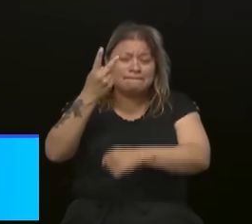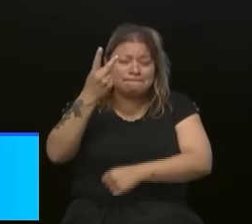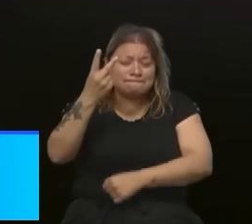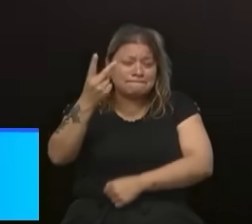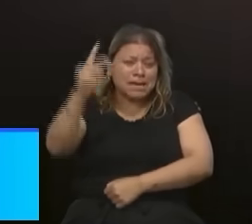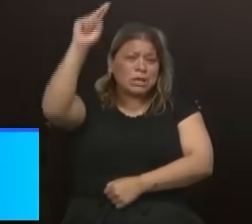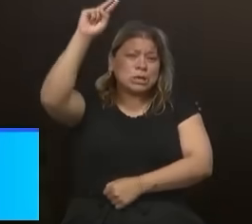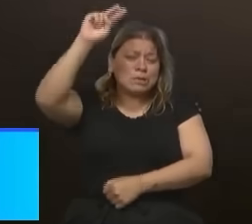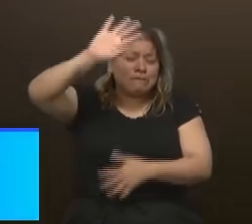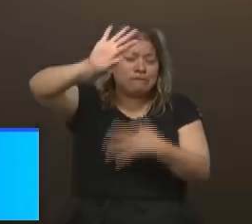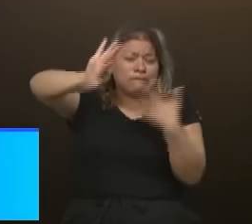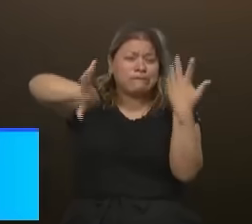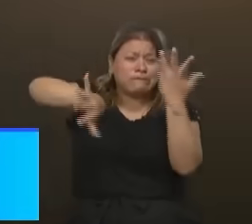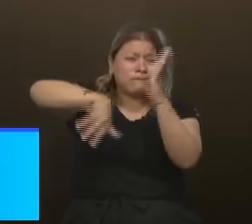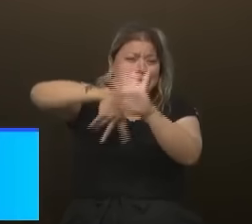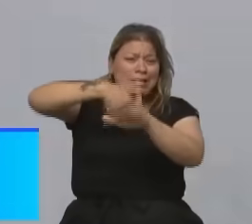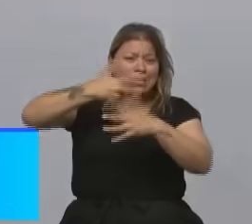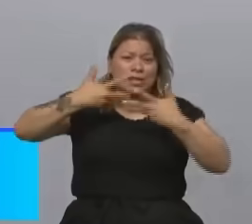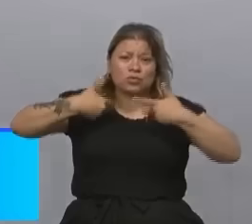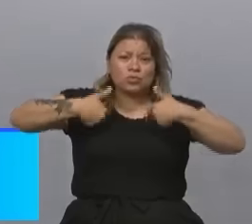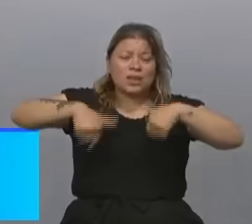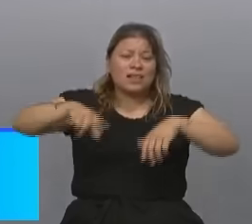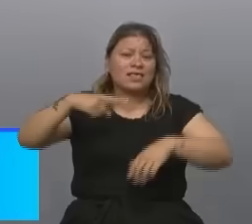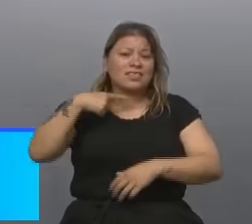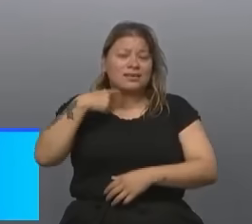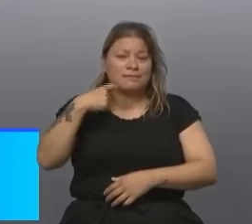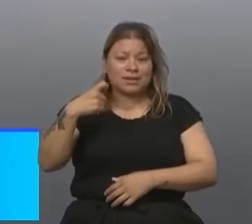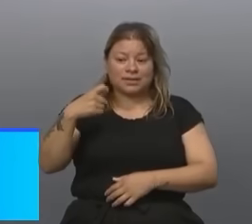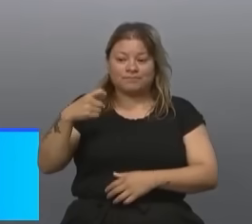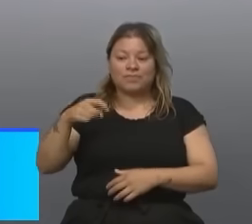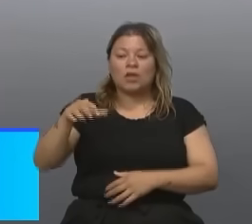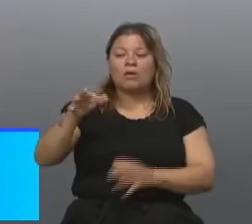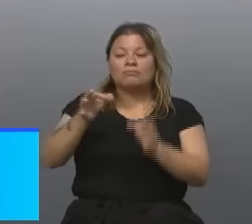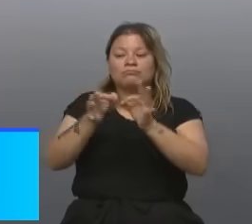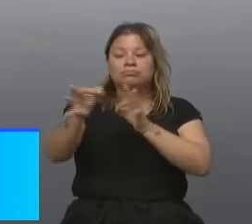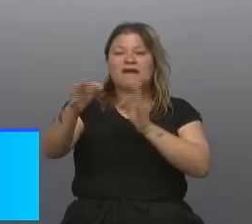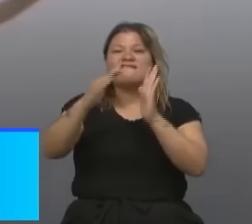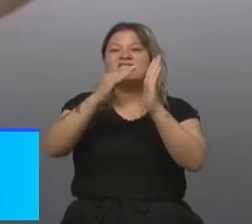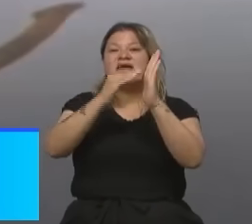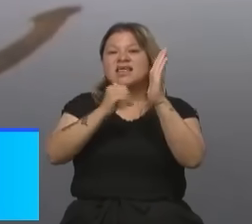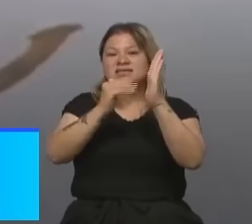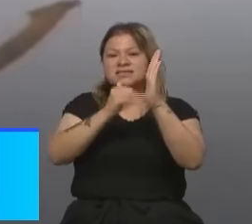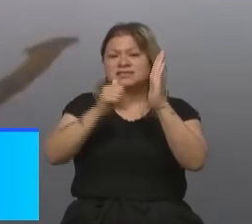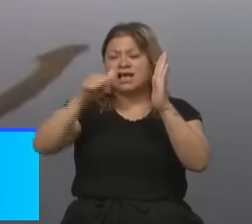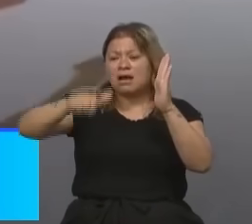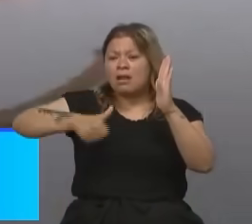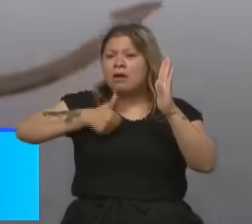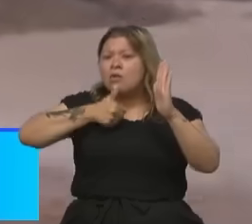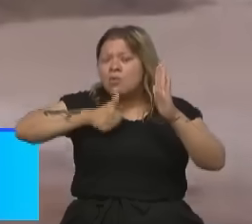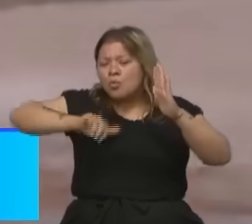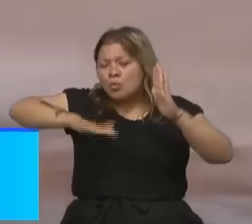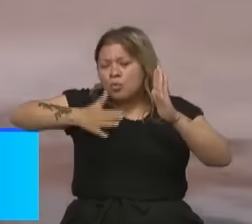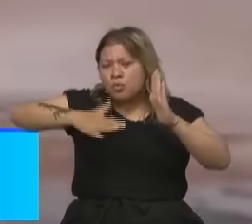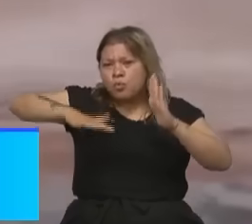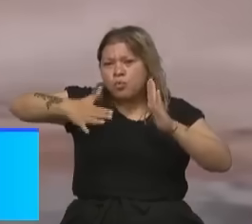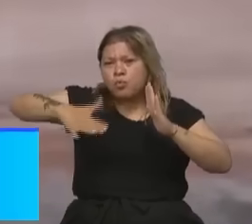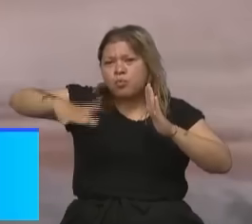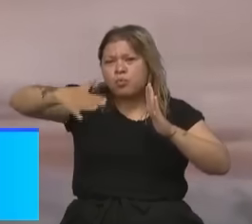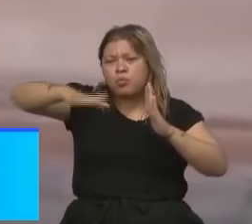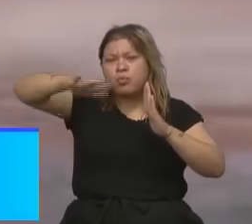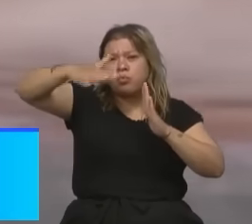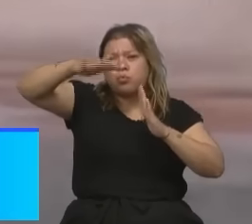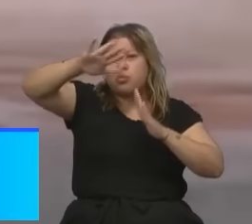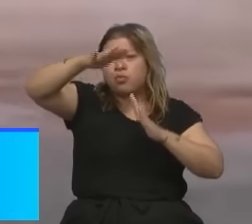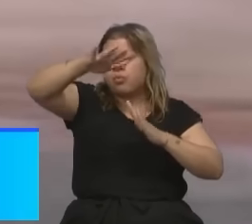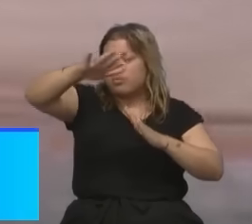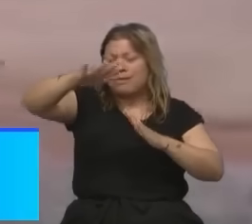desastre en la historia de España. Valencia quedó bajo el agua. El agua arrasó con todo